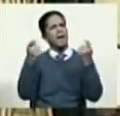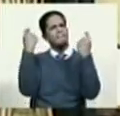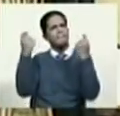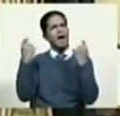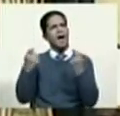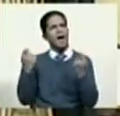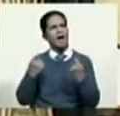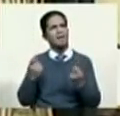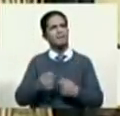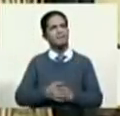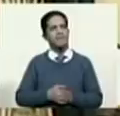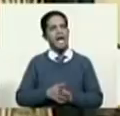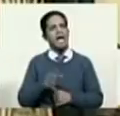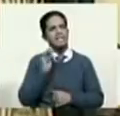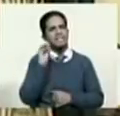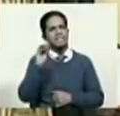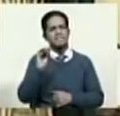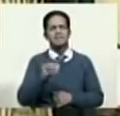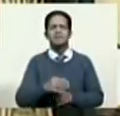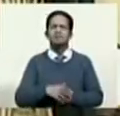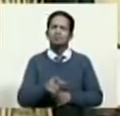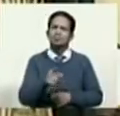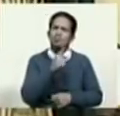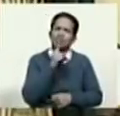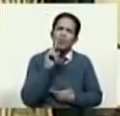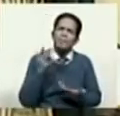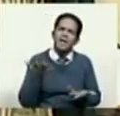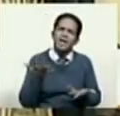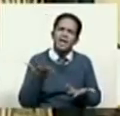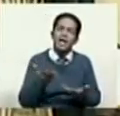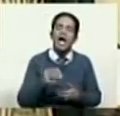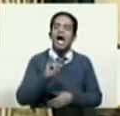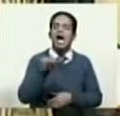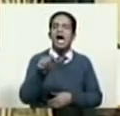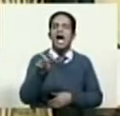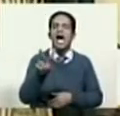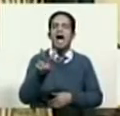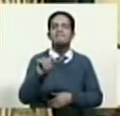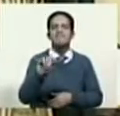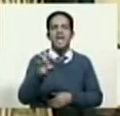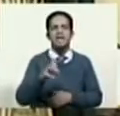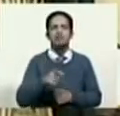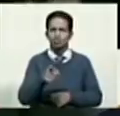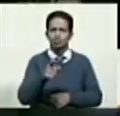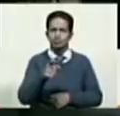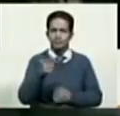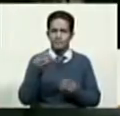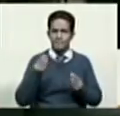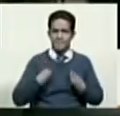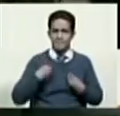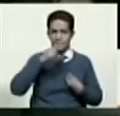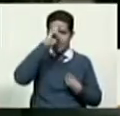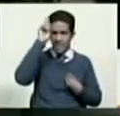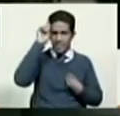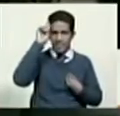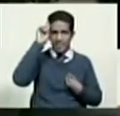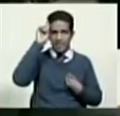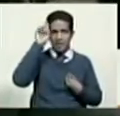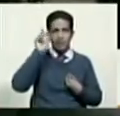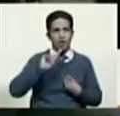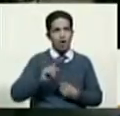Te digo más, ¿cómo es que te llamas tú? Javier. ¿Tú eres de Madrid? No, ¿de